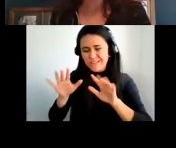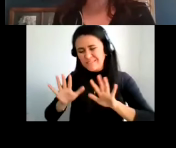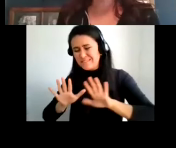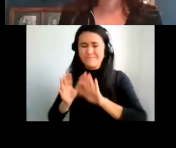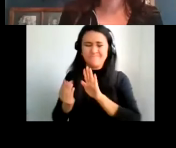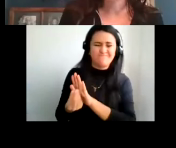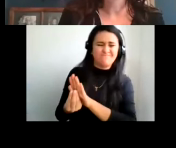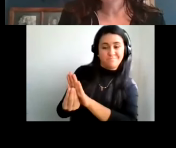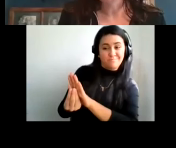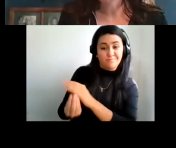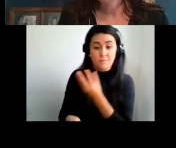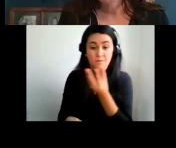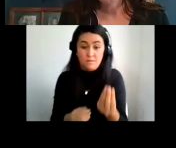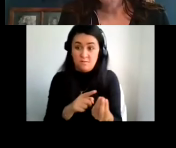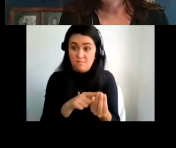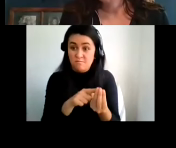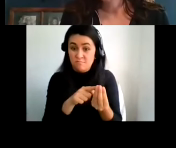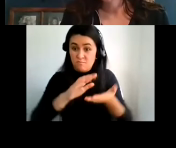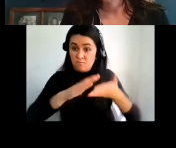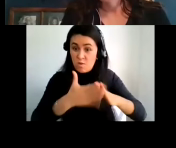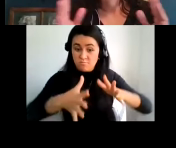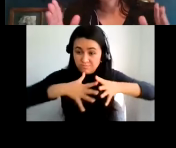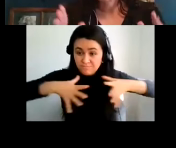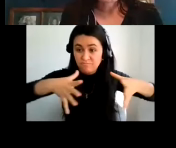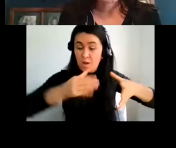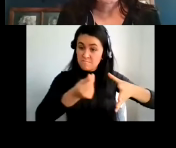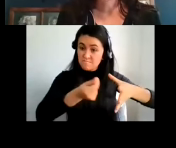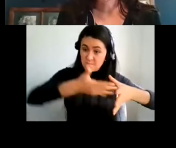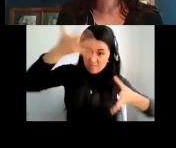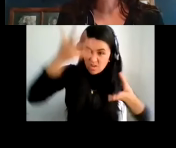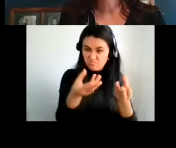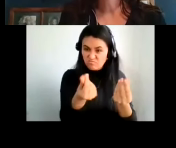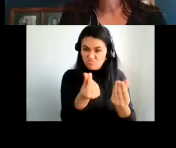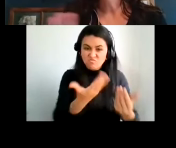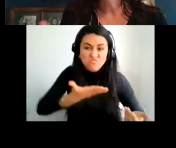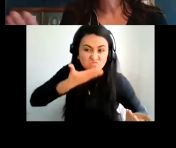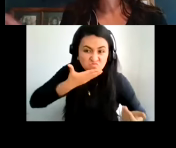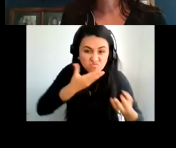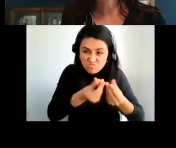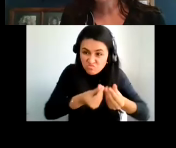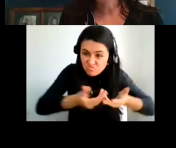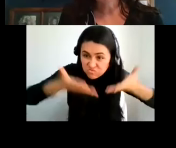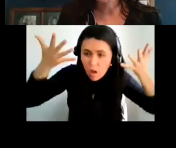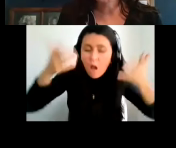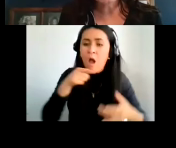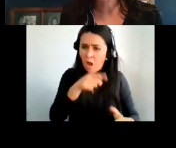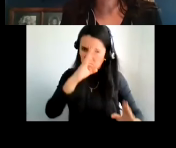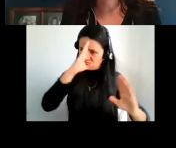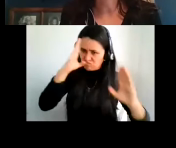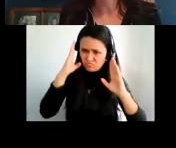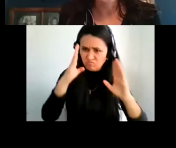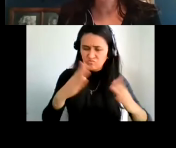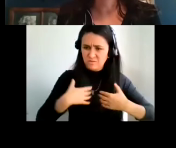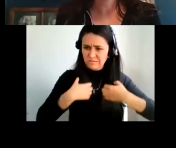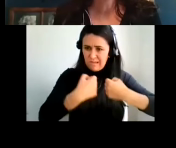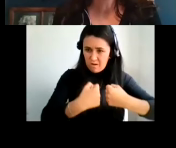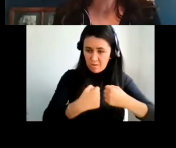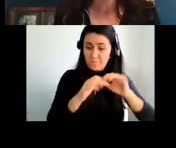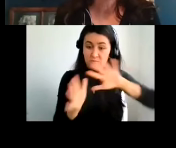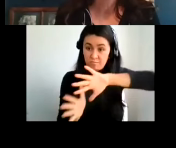que la población más rica. Ahora, si hubiésemos desagregado esta información por muchas otras variables